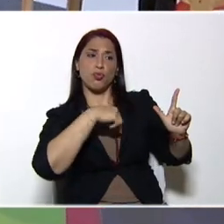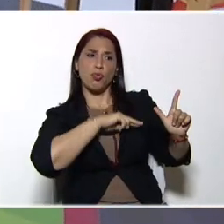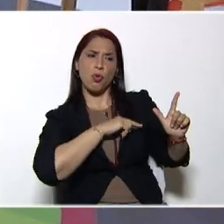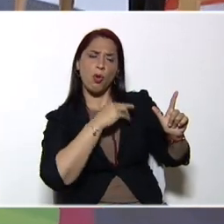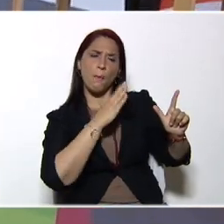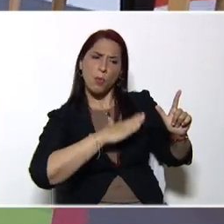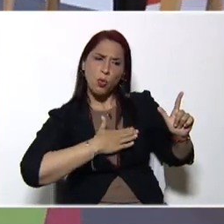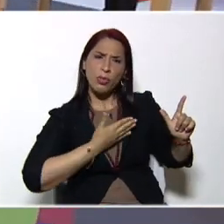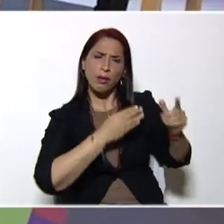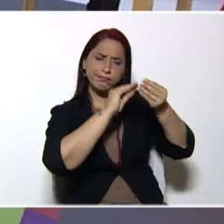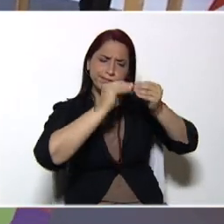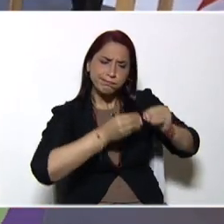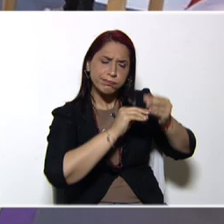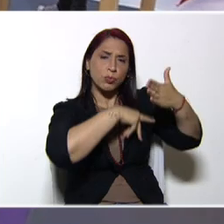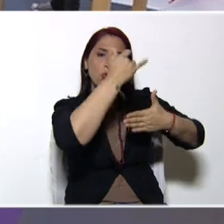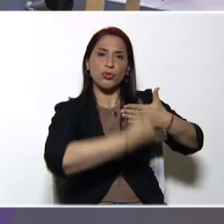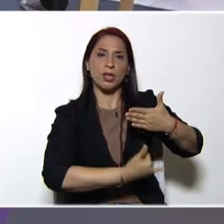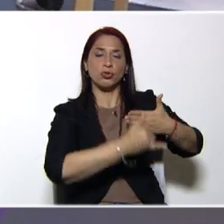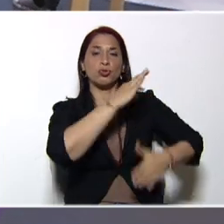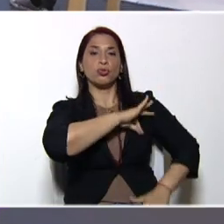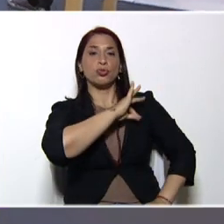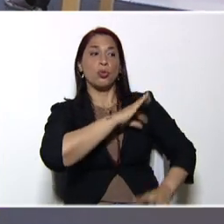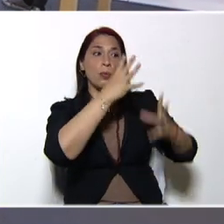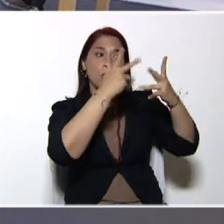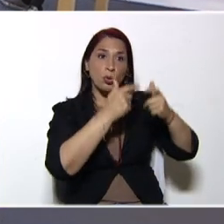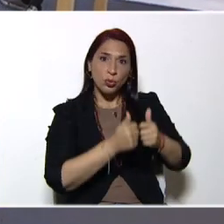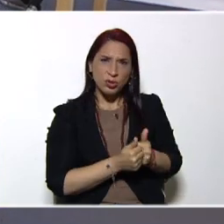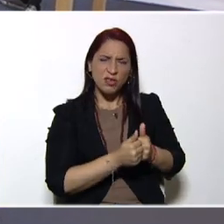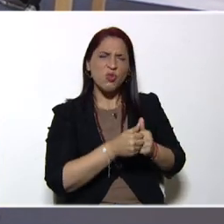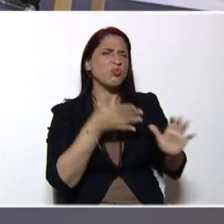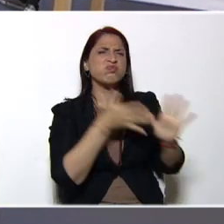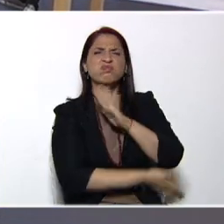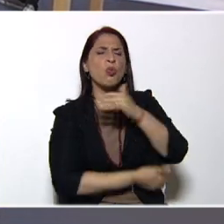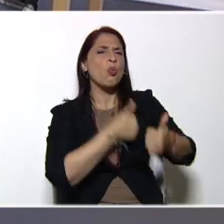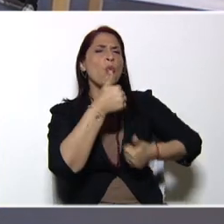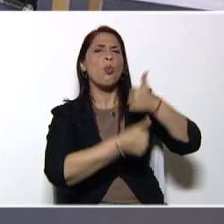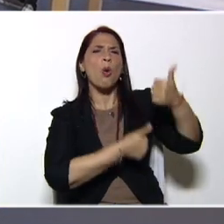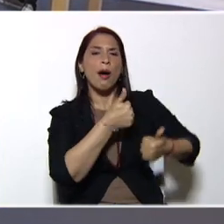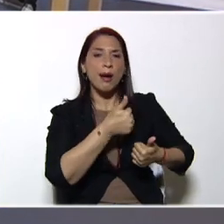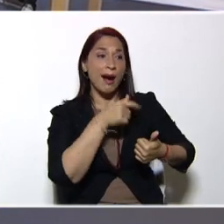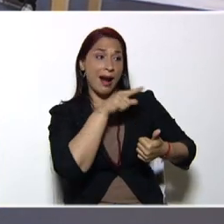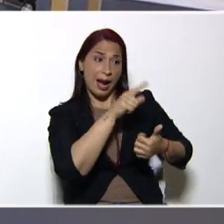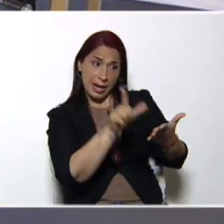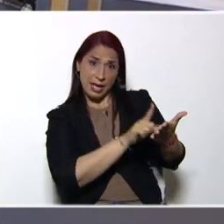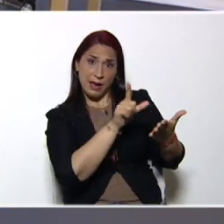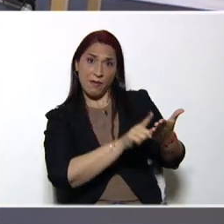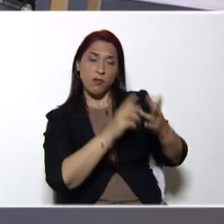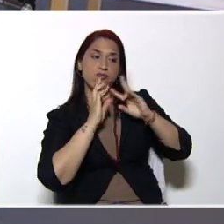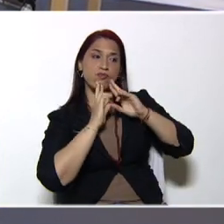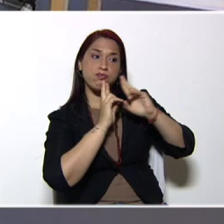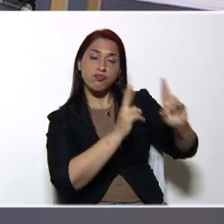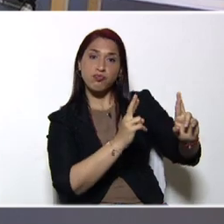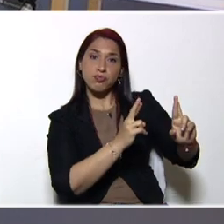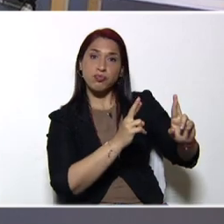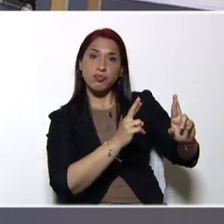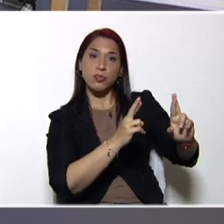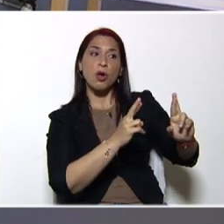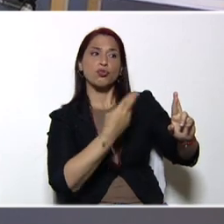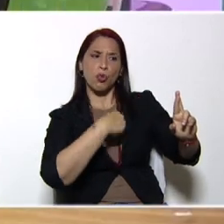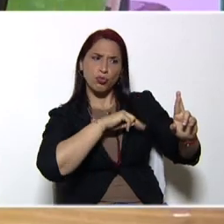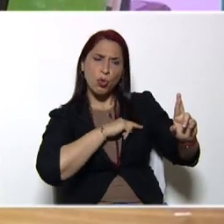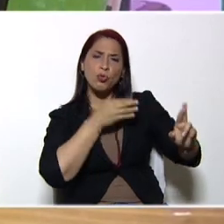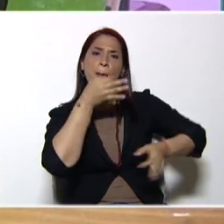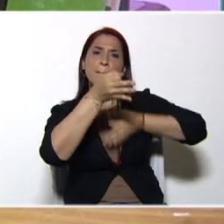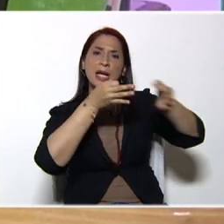nosotros poder estructurar un proyecto socioproductivo. ¿Con qué intención? Estos libros van a ser la referencia de lo que les estoy trayendo aquí